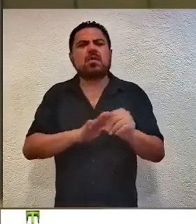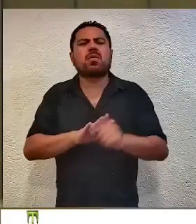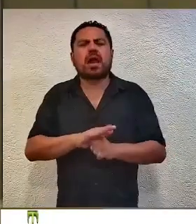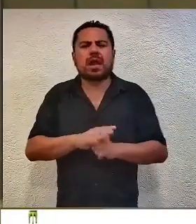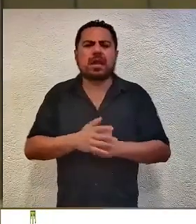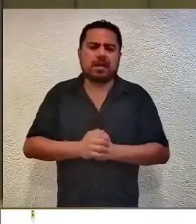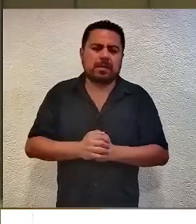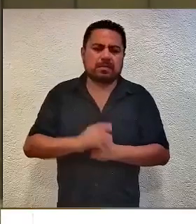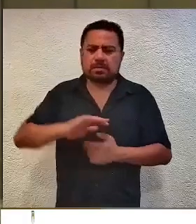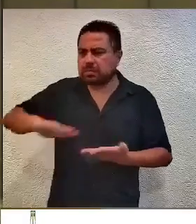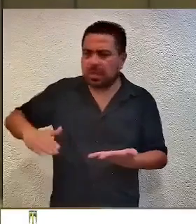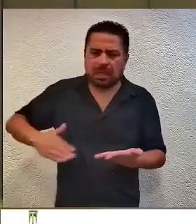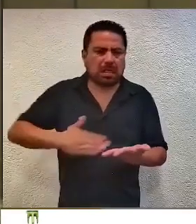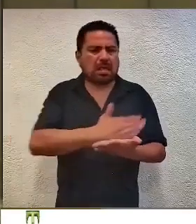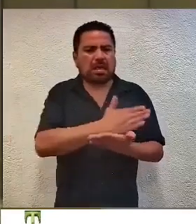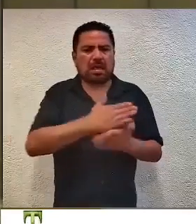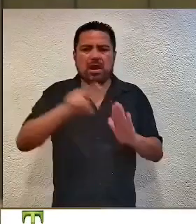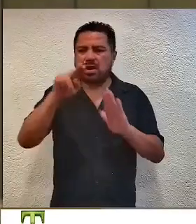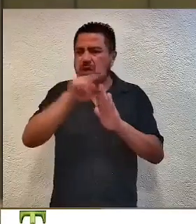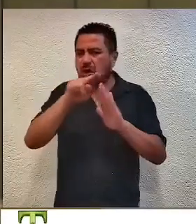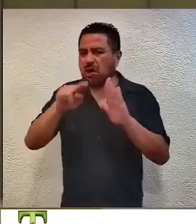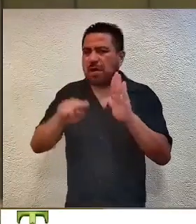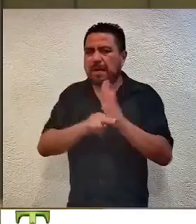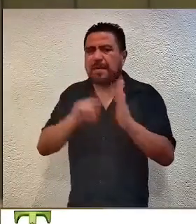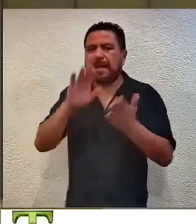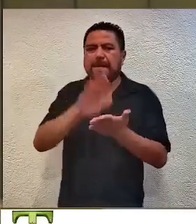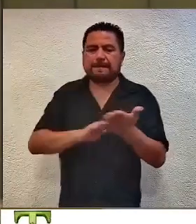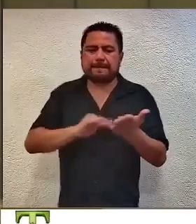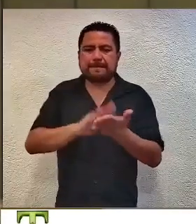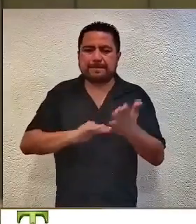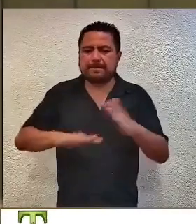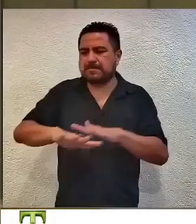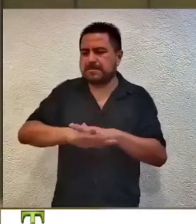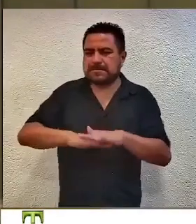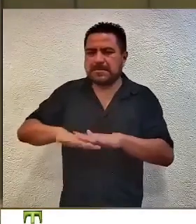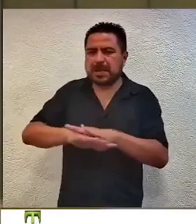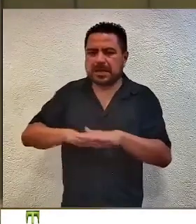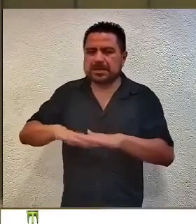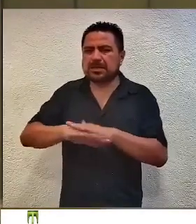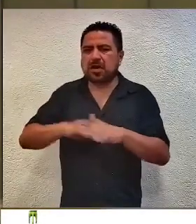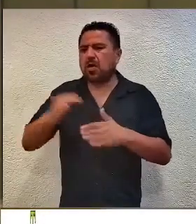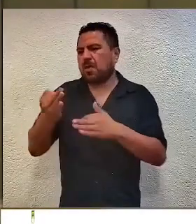la transgresión a las normas de los documentos básicos de Morena,